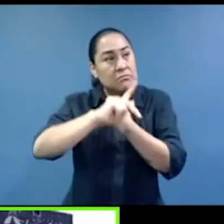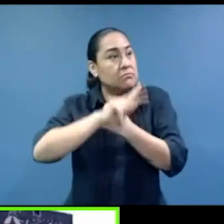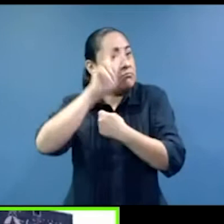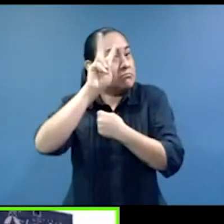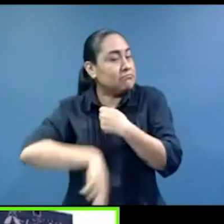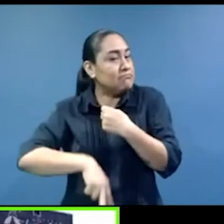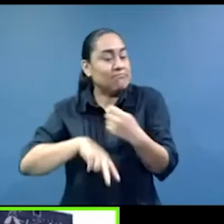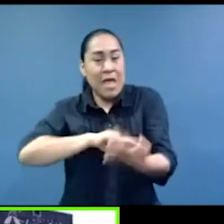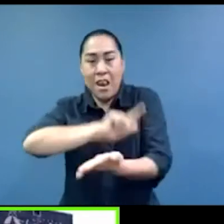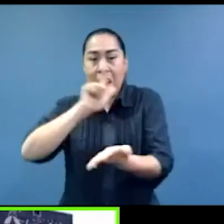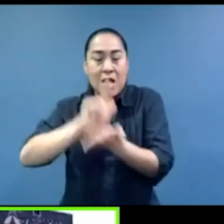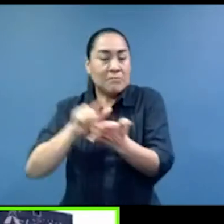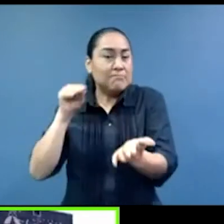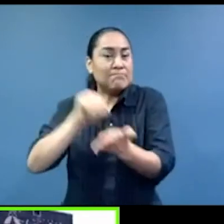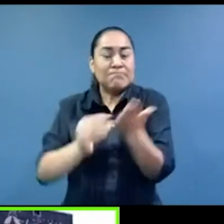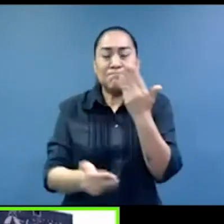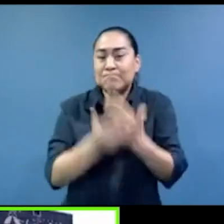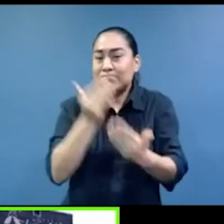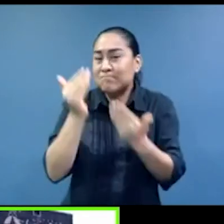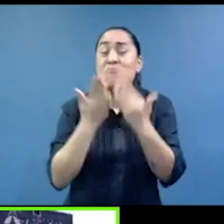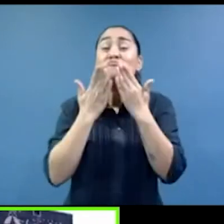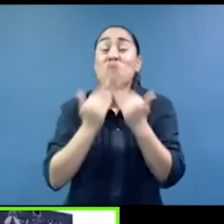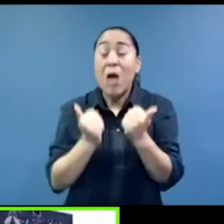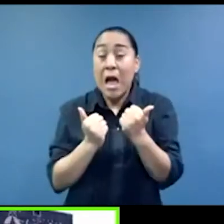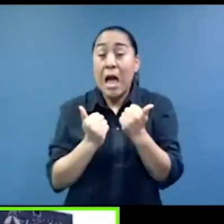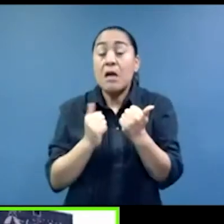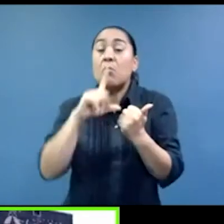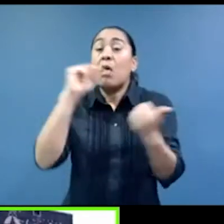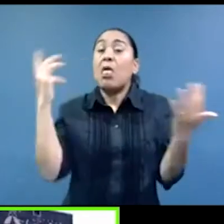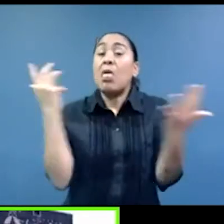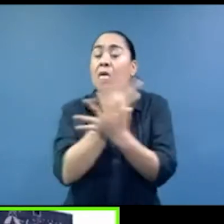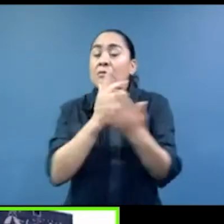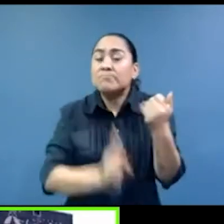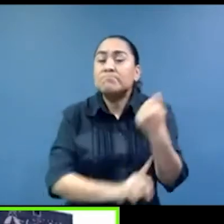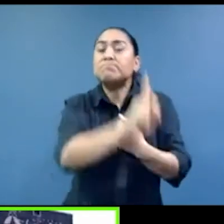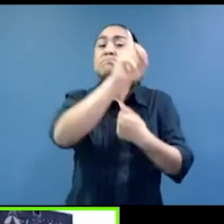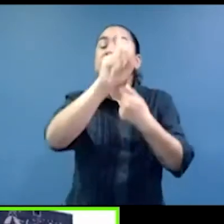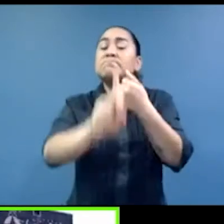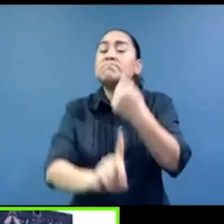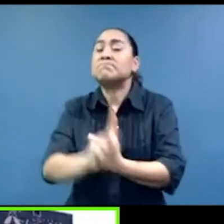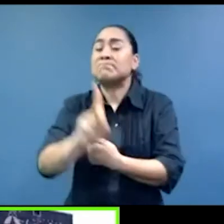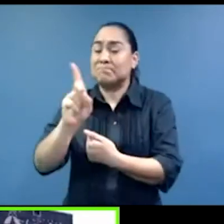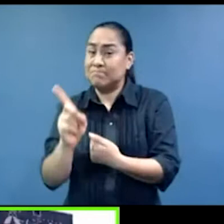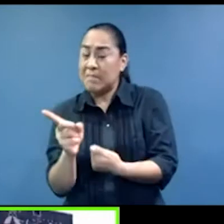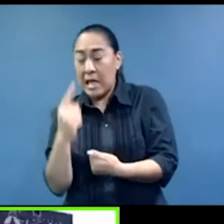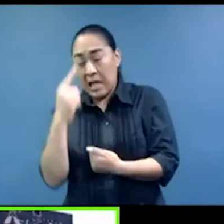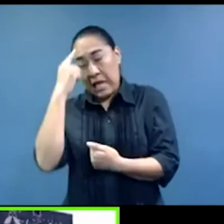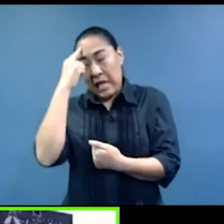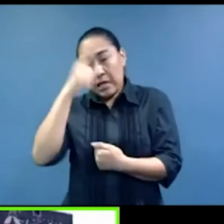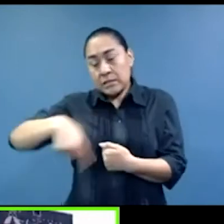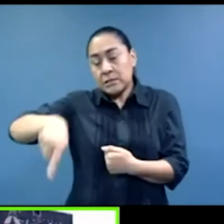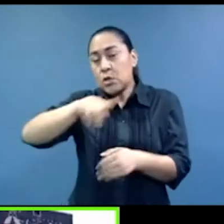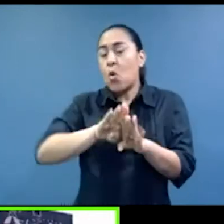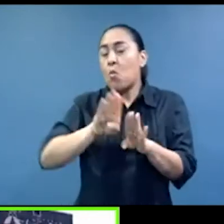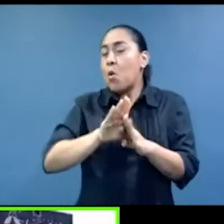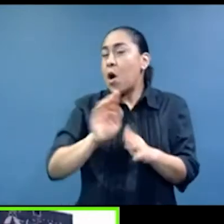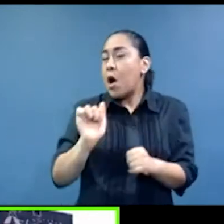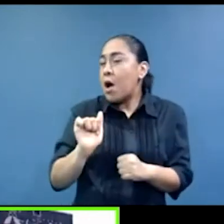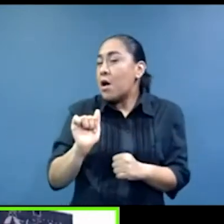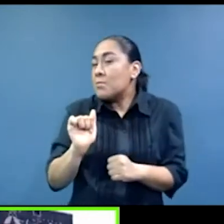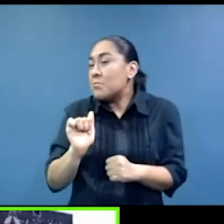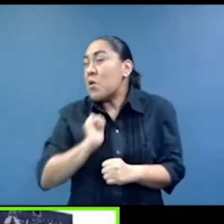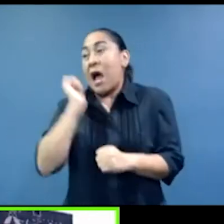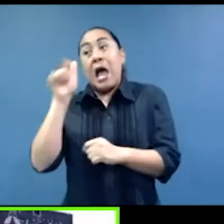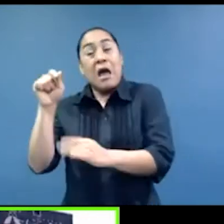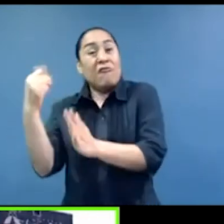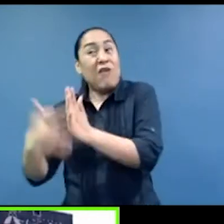este ámbito es que tengamos este tipo de turismo, este tipo de aprovechamiento de las lagunas por